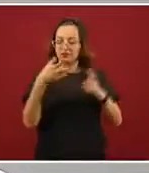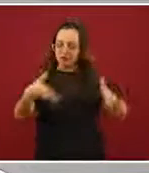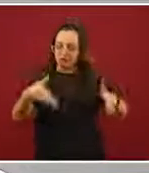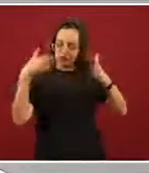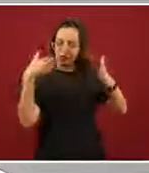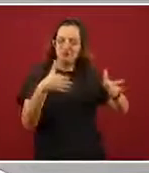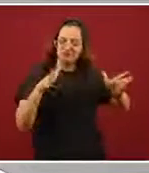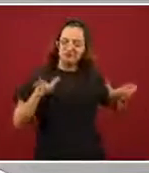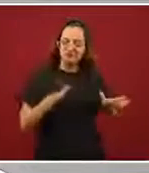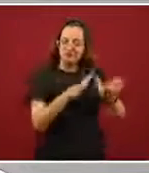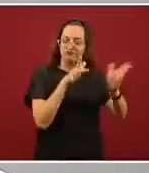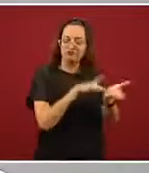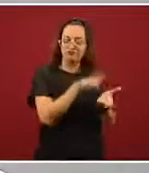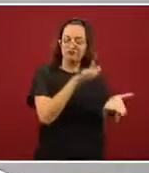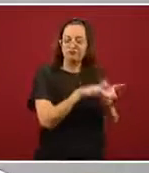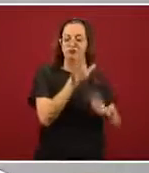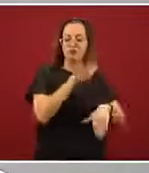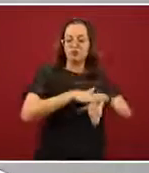apoyar más.